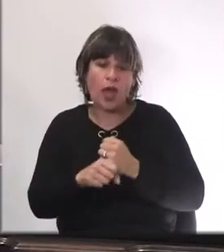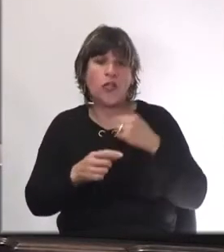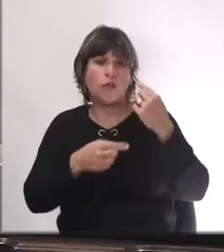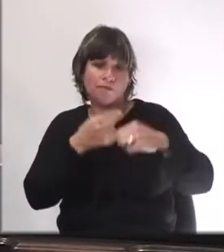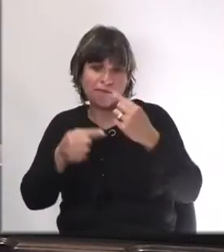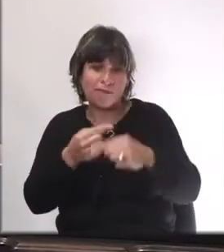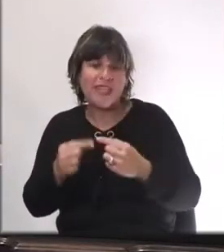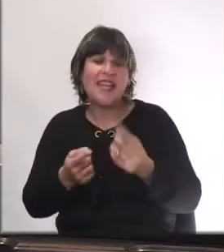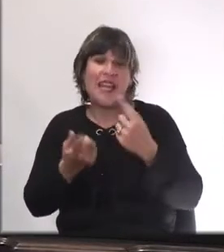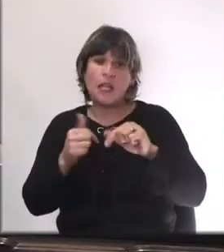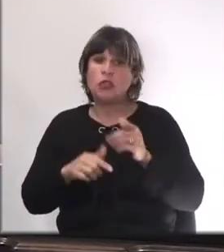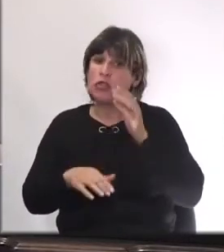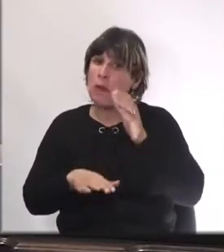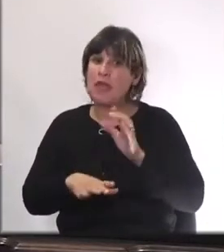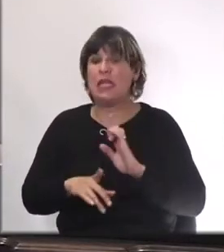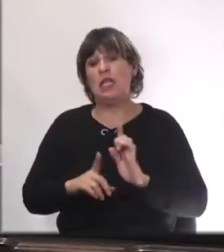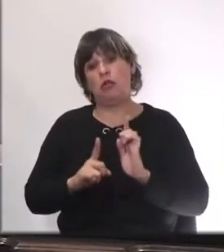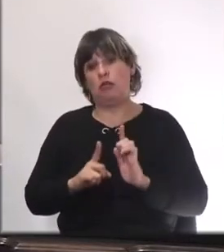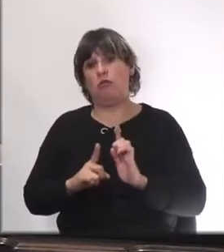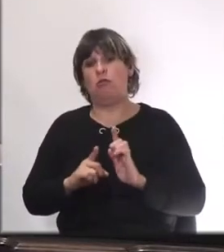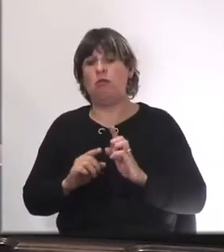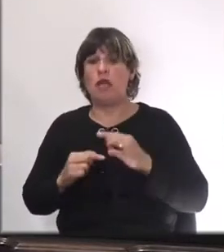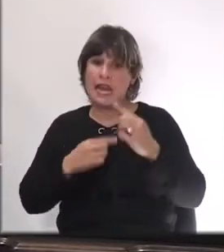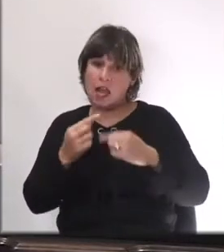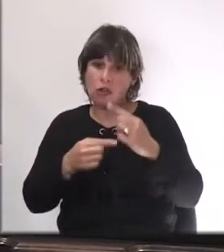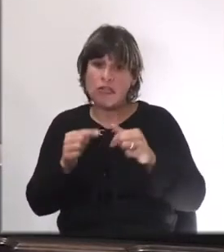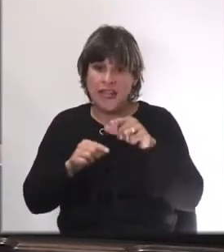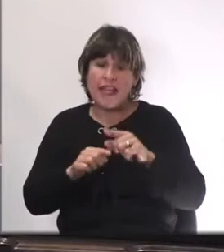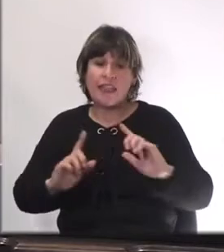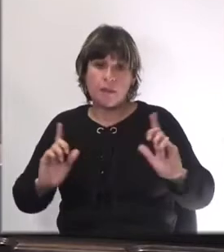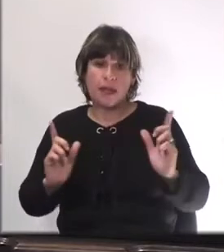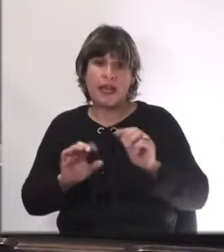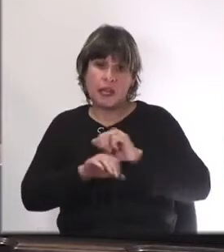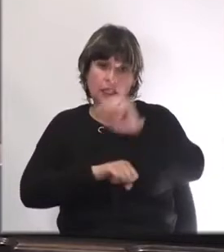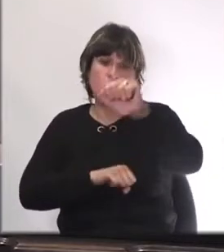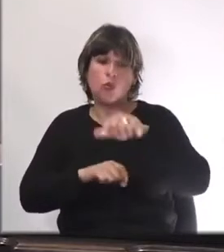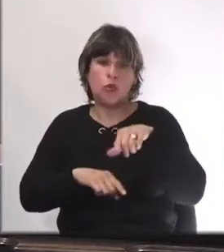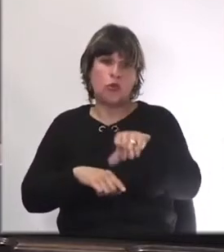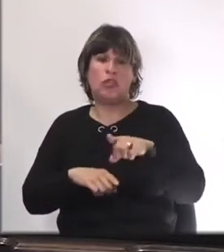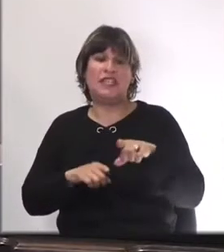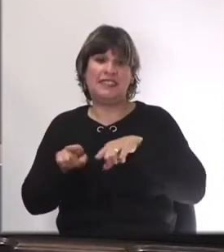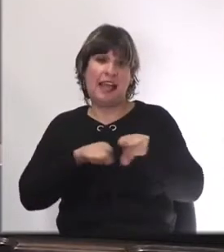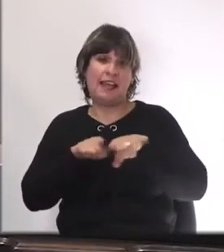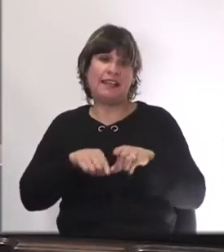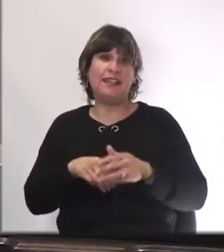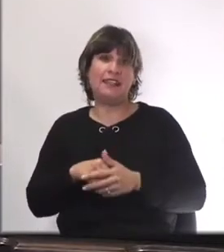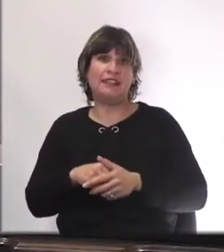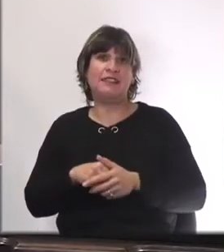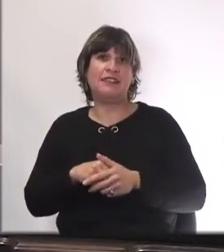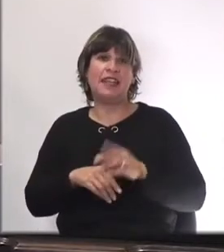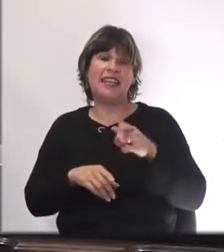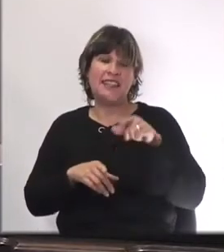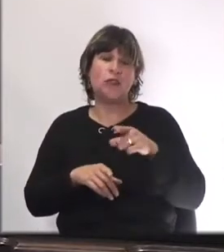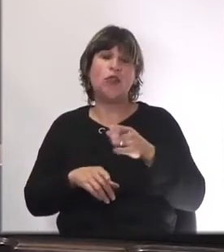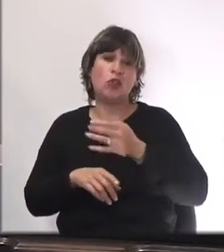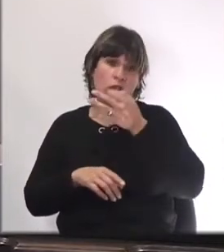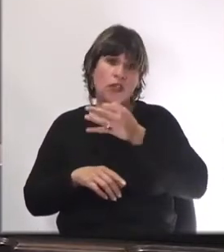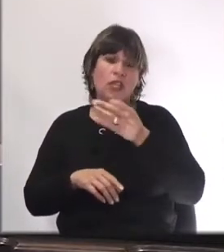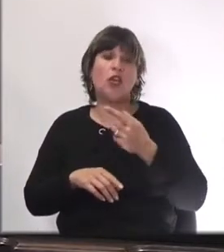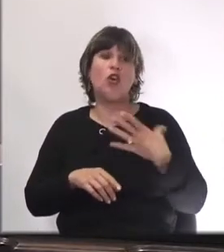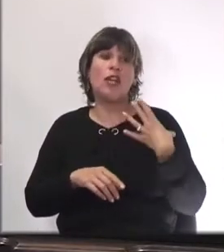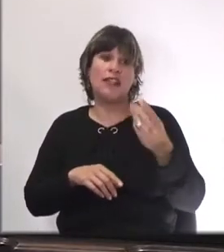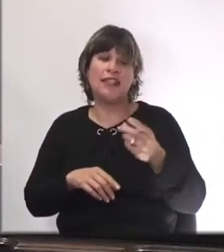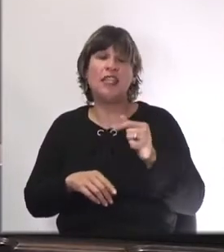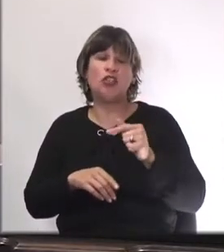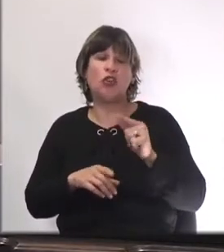corren riesgo la continuidad de la culminación de esas carreras, en palabras del directorio de